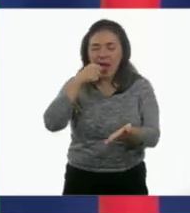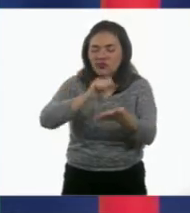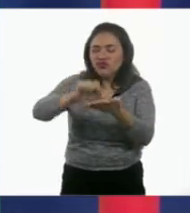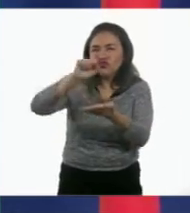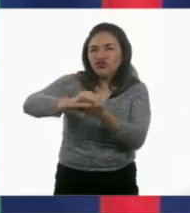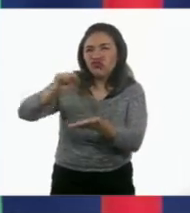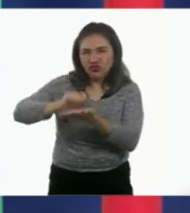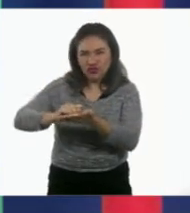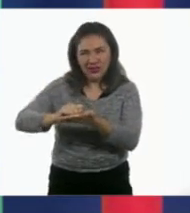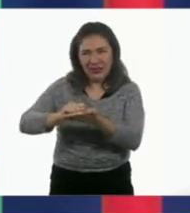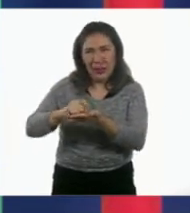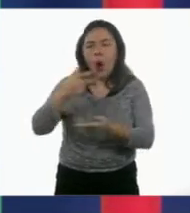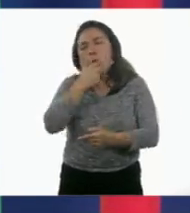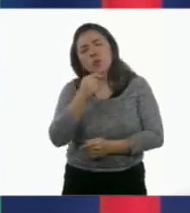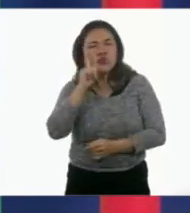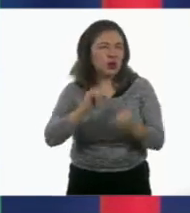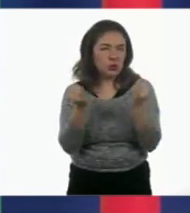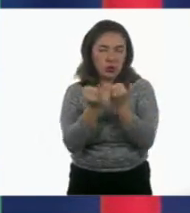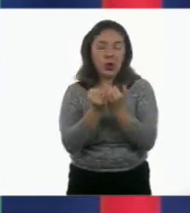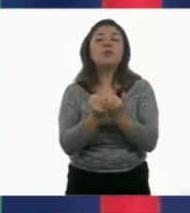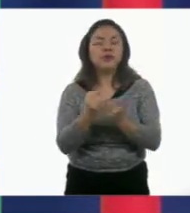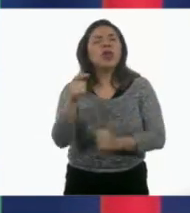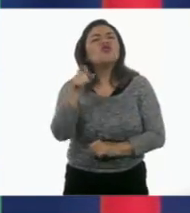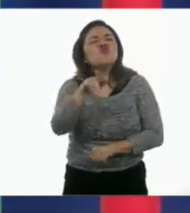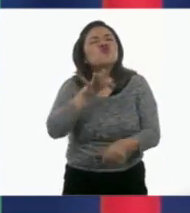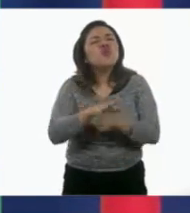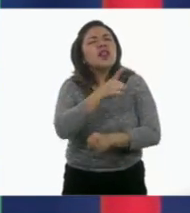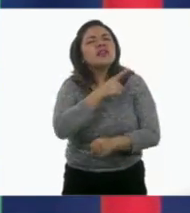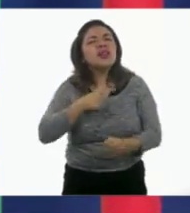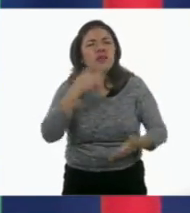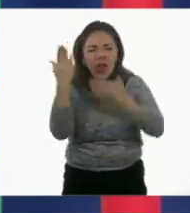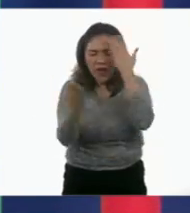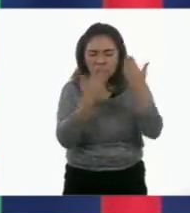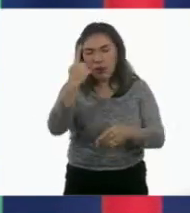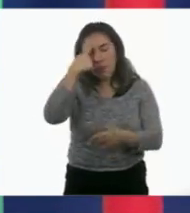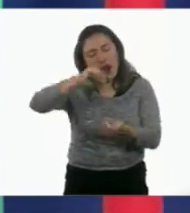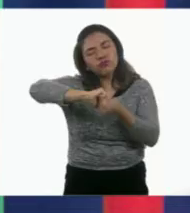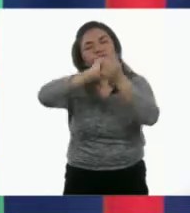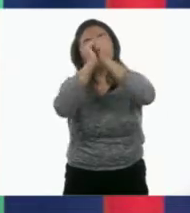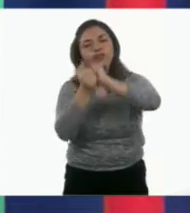escritor. ¿Qué debo estudiar para ser escritor?